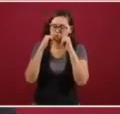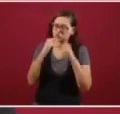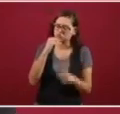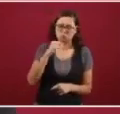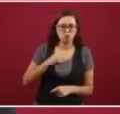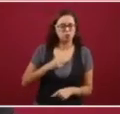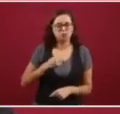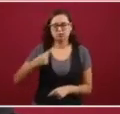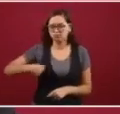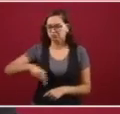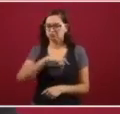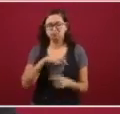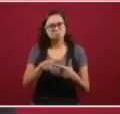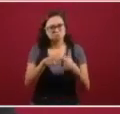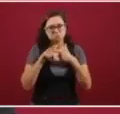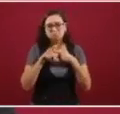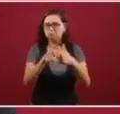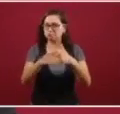vamos a seguirlo haciendo